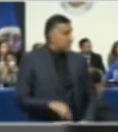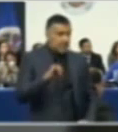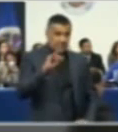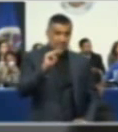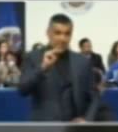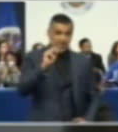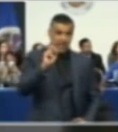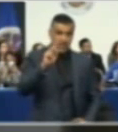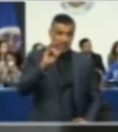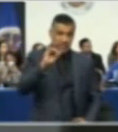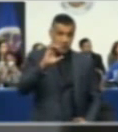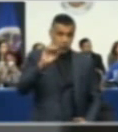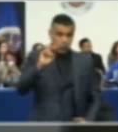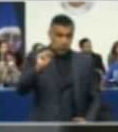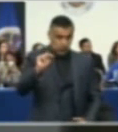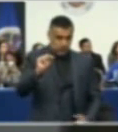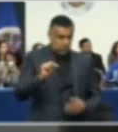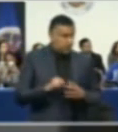deja.